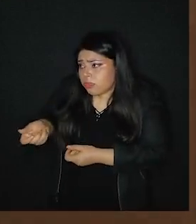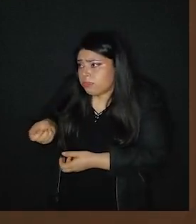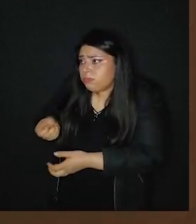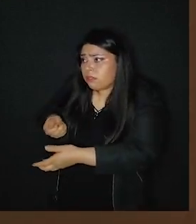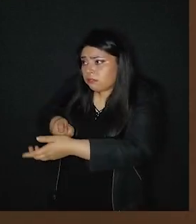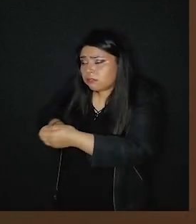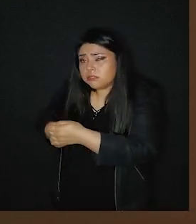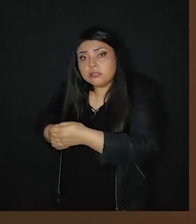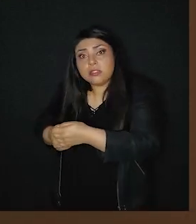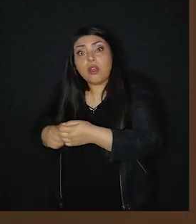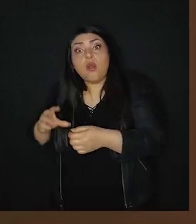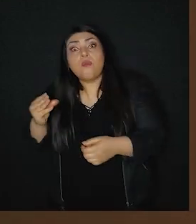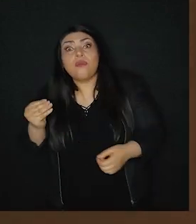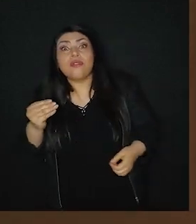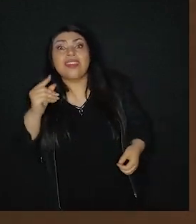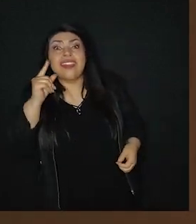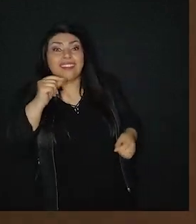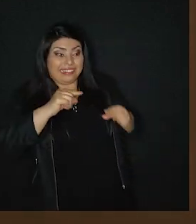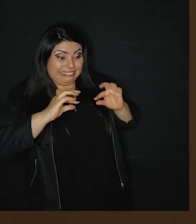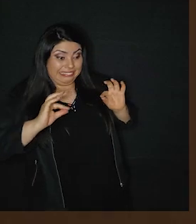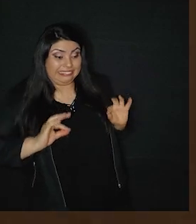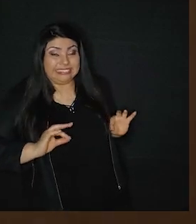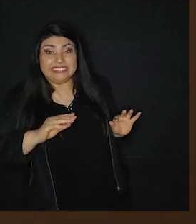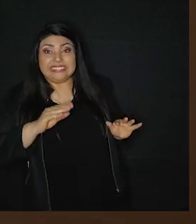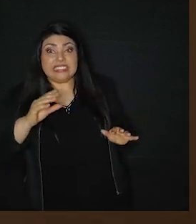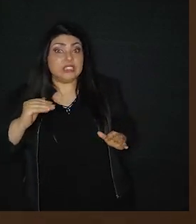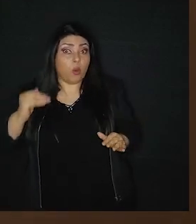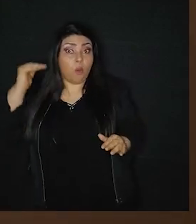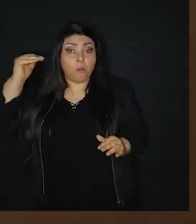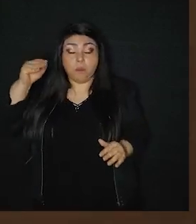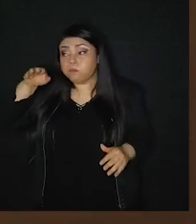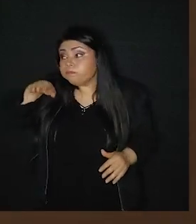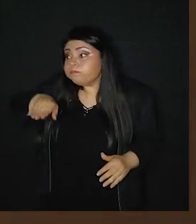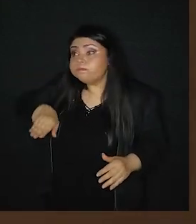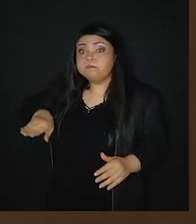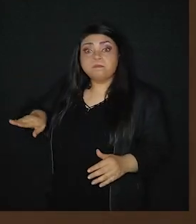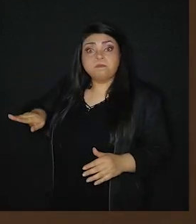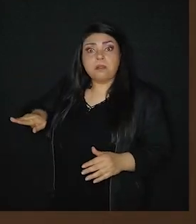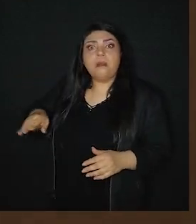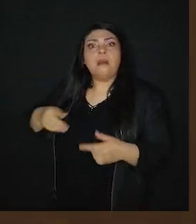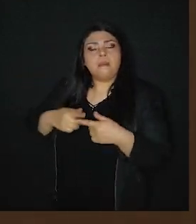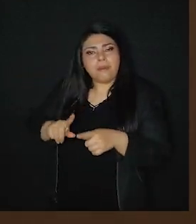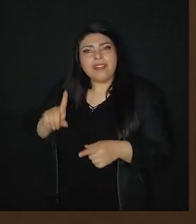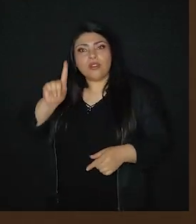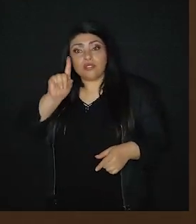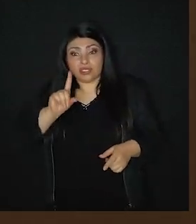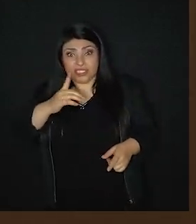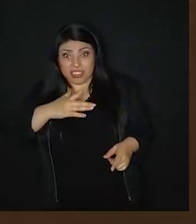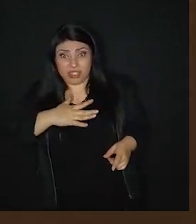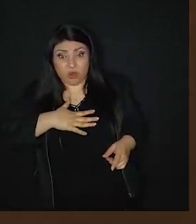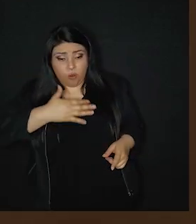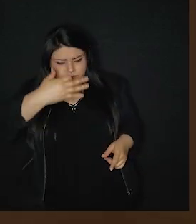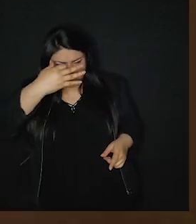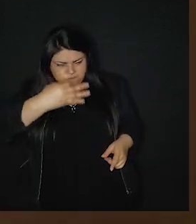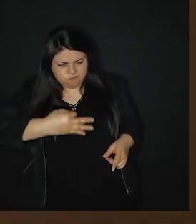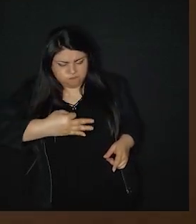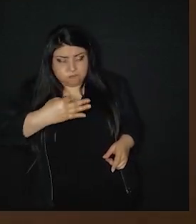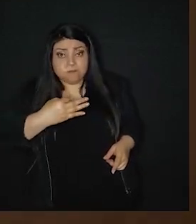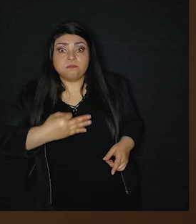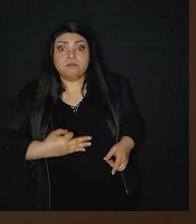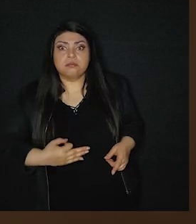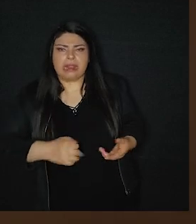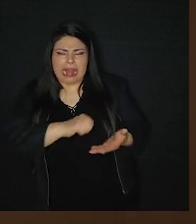de Dios Entonces jalaban el cuerpo con una soga así era de importante el lugar santísimo ahora tú decís Qué mala onda